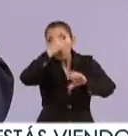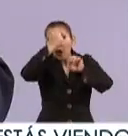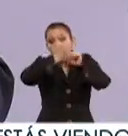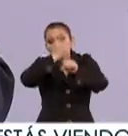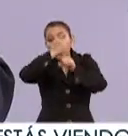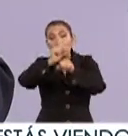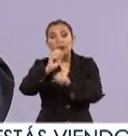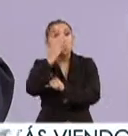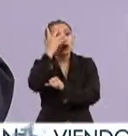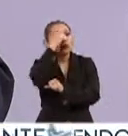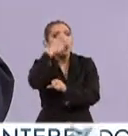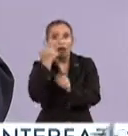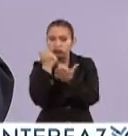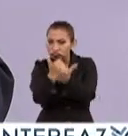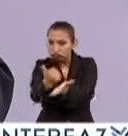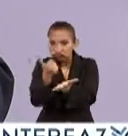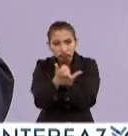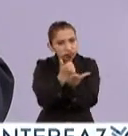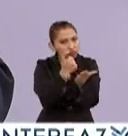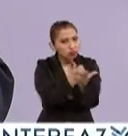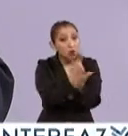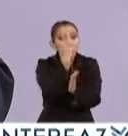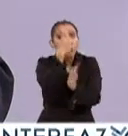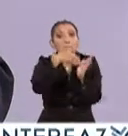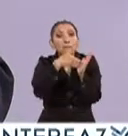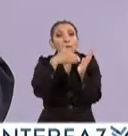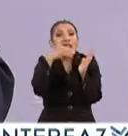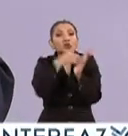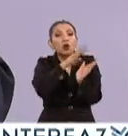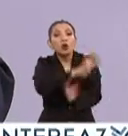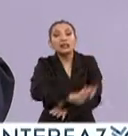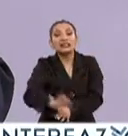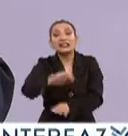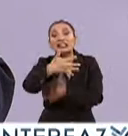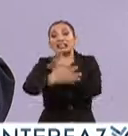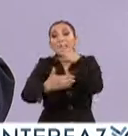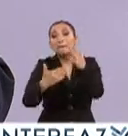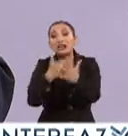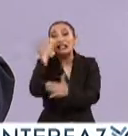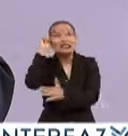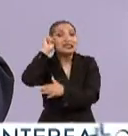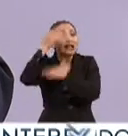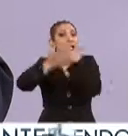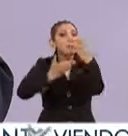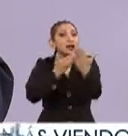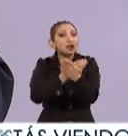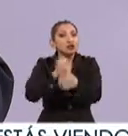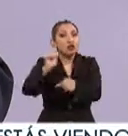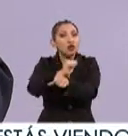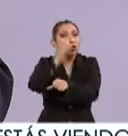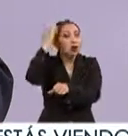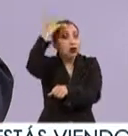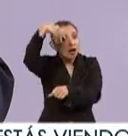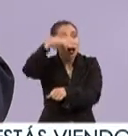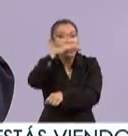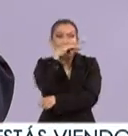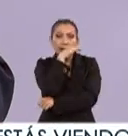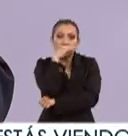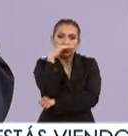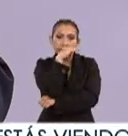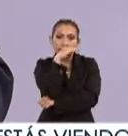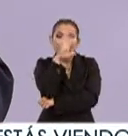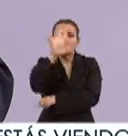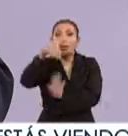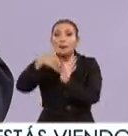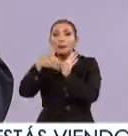con año, las 24 horas estamos con la gente porque prestamos más de 1.415.000 servicios de ambulancia totalmente gratuitos. Más